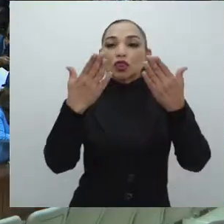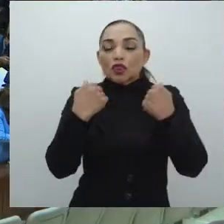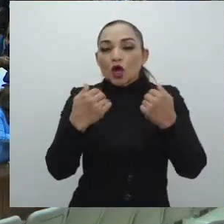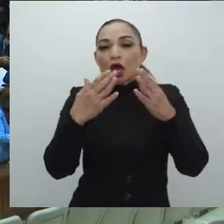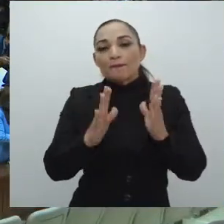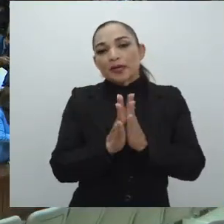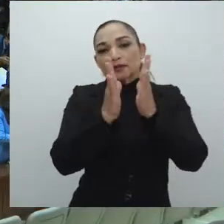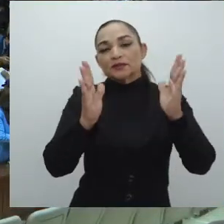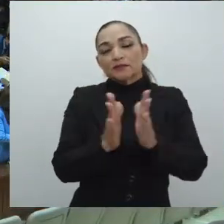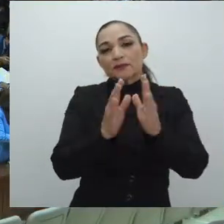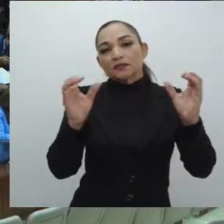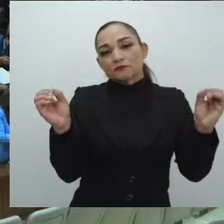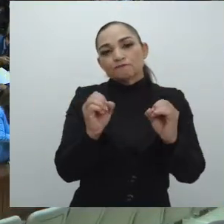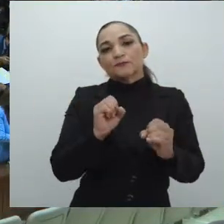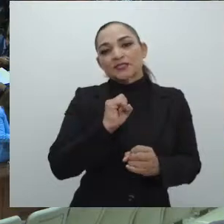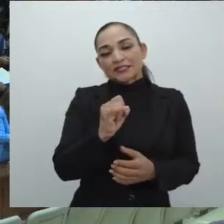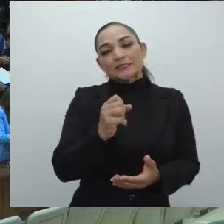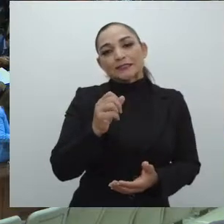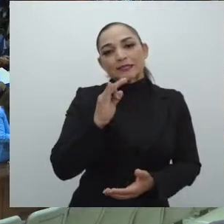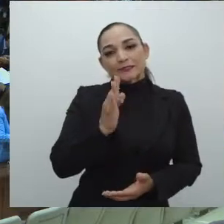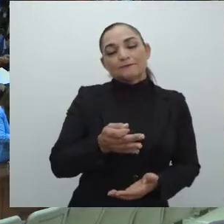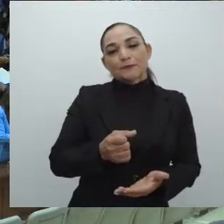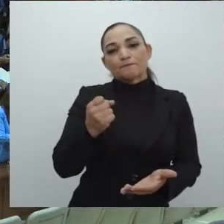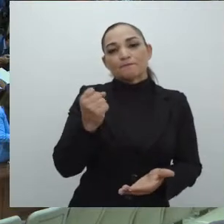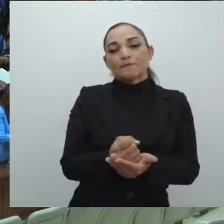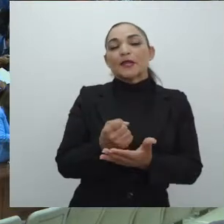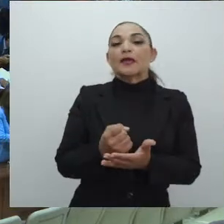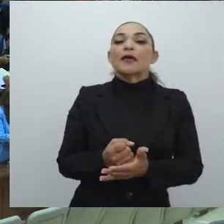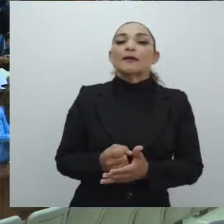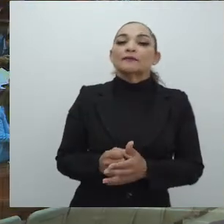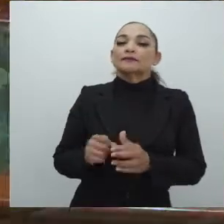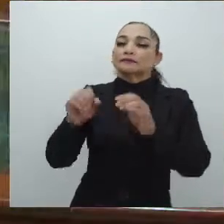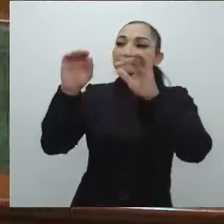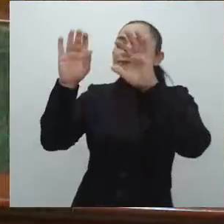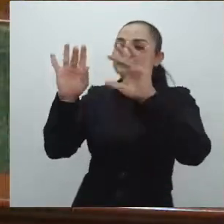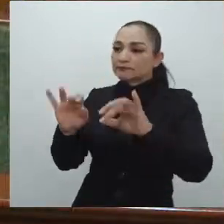aprobado el dictamen. Expídase el decreto correspondiente.